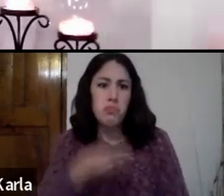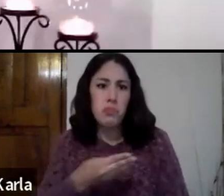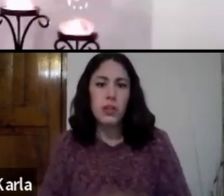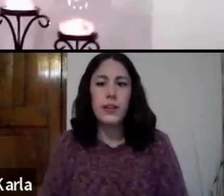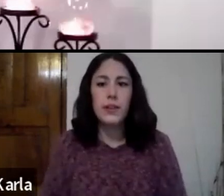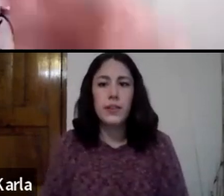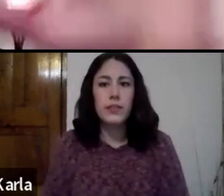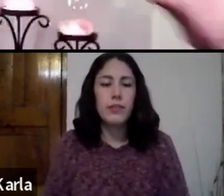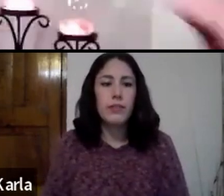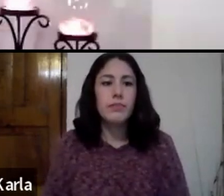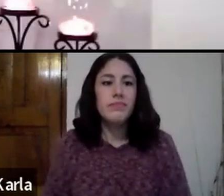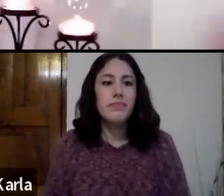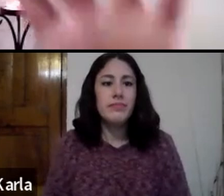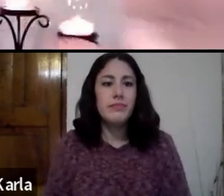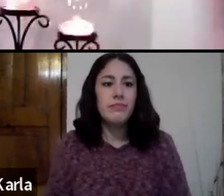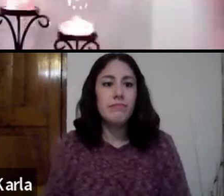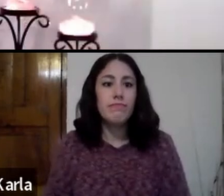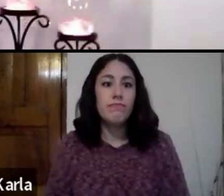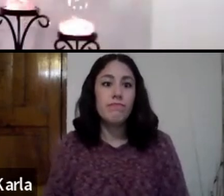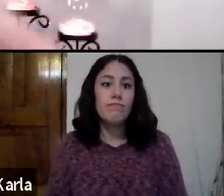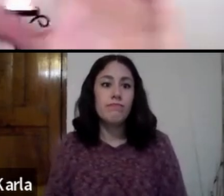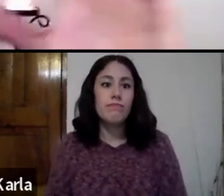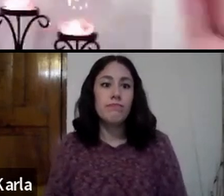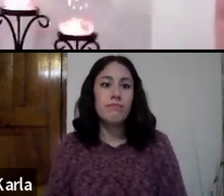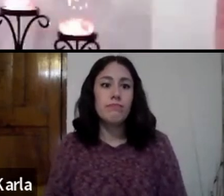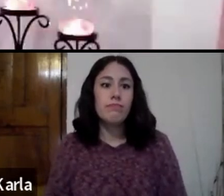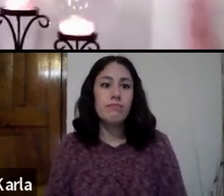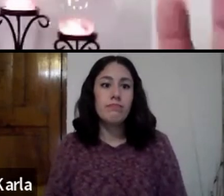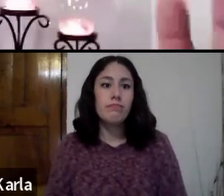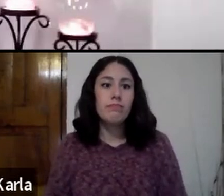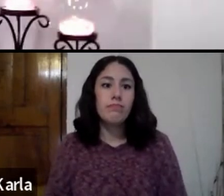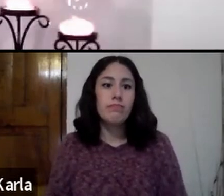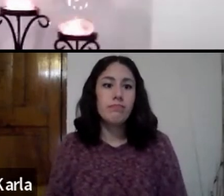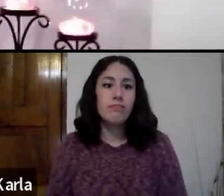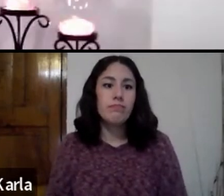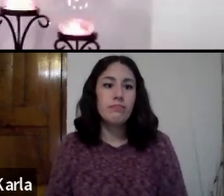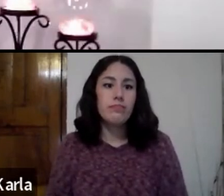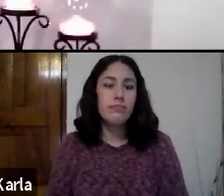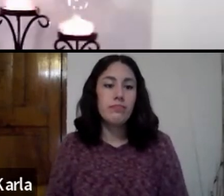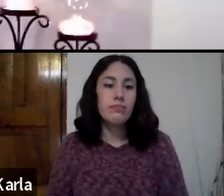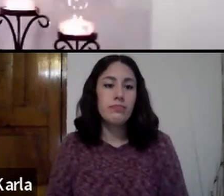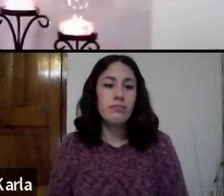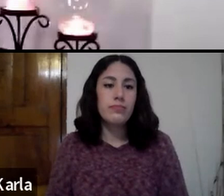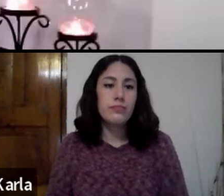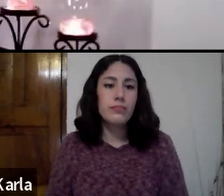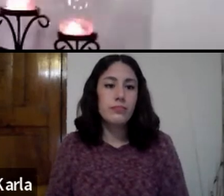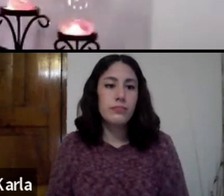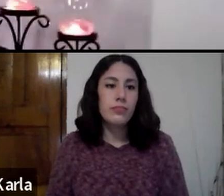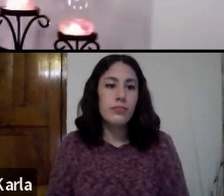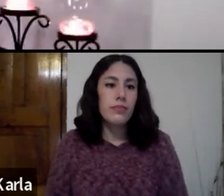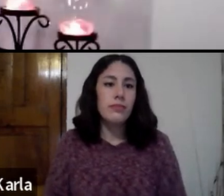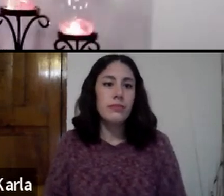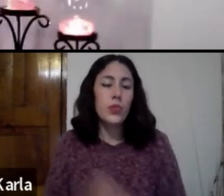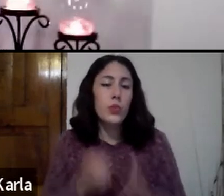y ahora si estamos viendo que a veces las estructuras como la crecemos es un problema pero qué pasa cuando dejó de